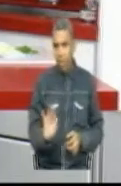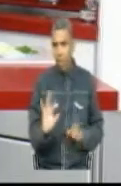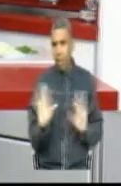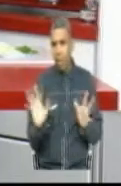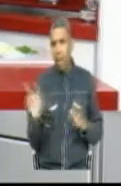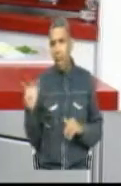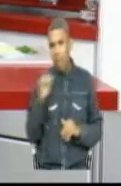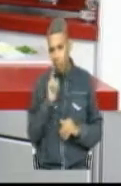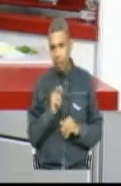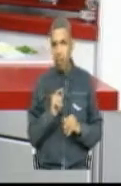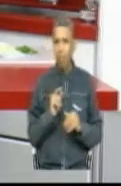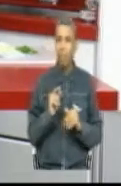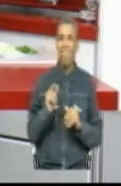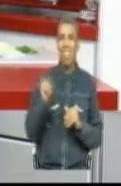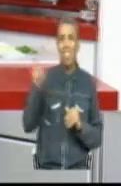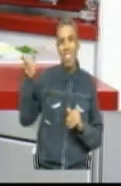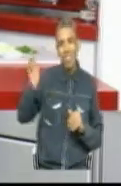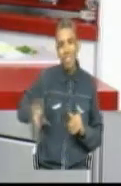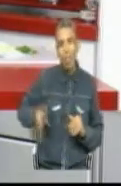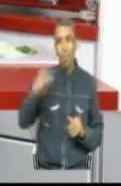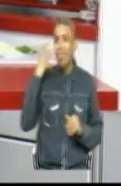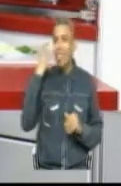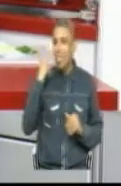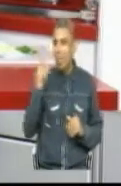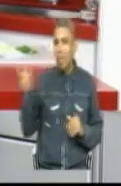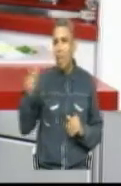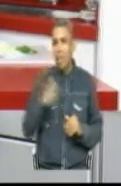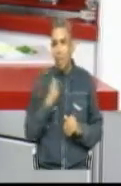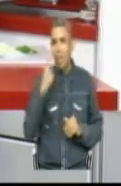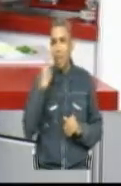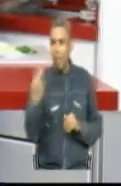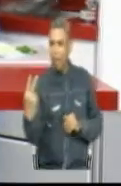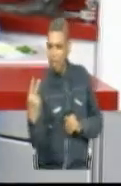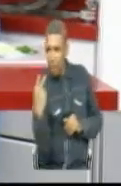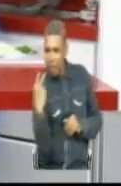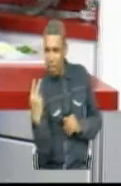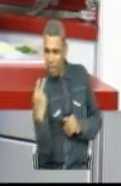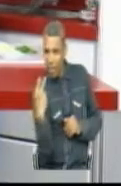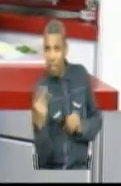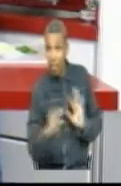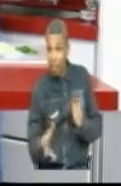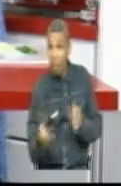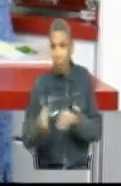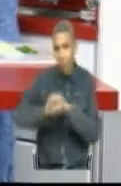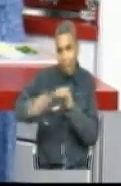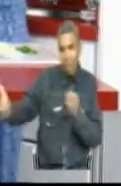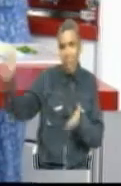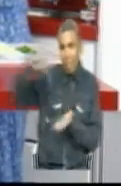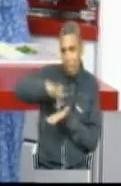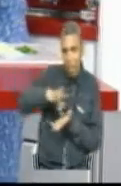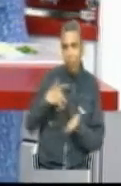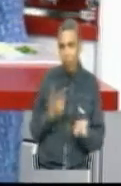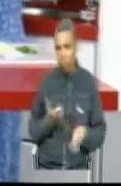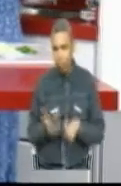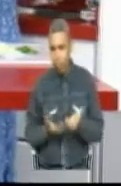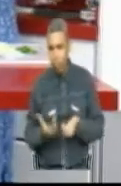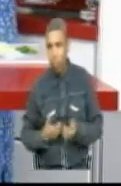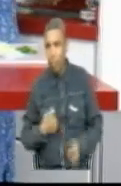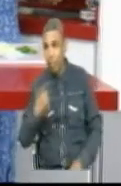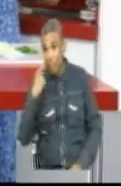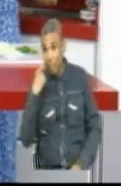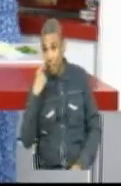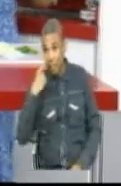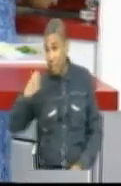trabajar para que los demás televidentes la vean y vean que si se puede o que viven para atrás de esta mujer se metió a